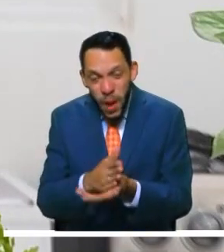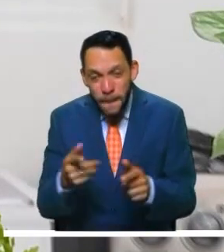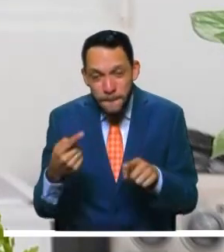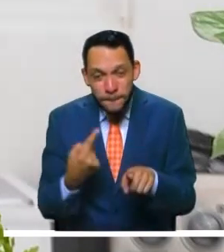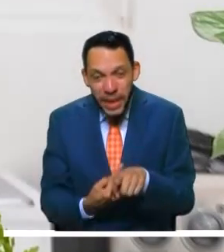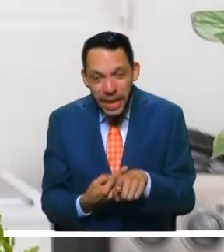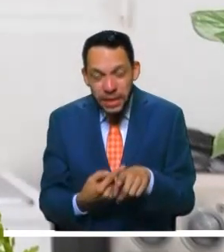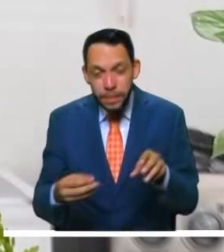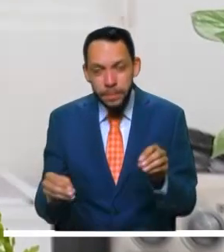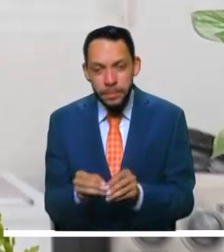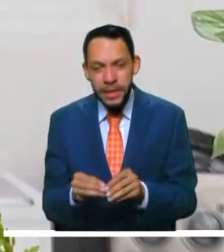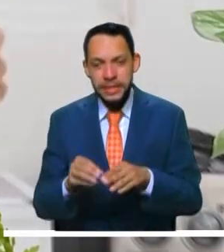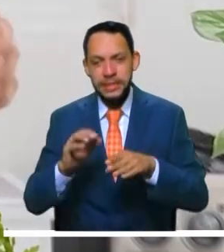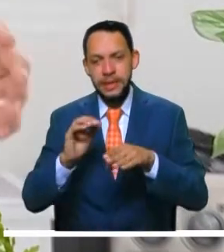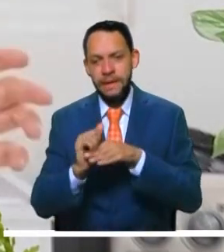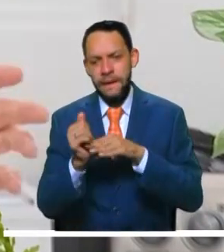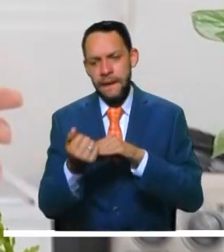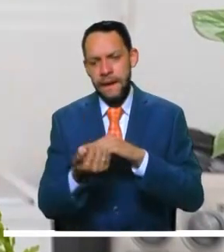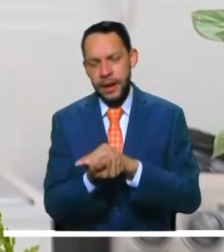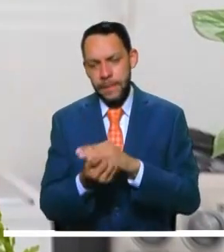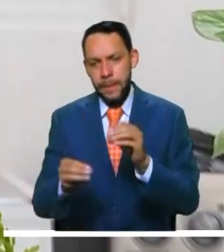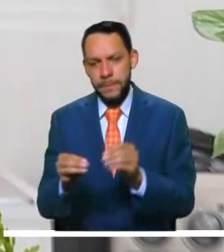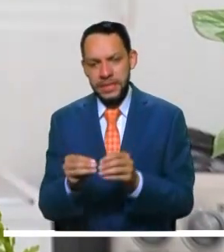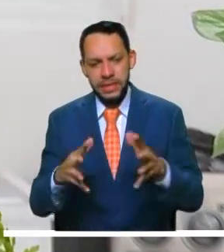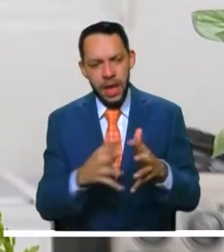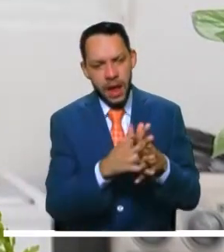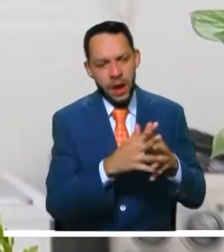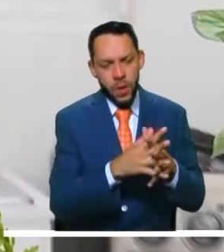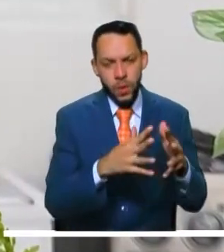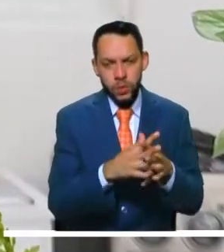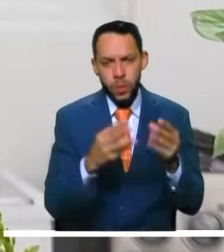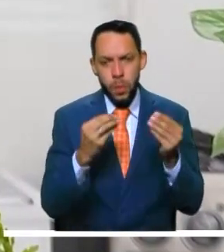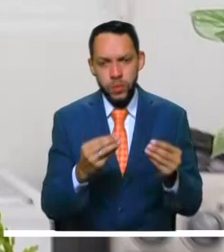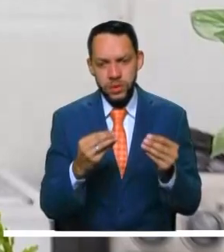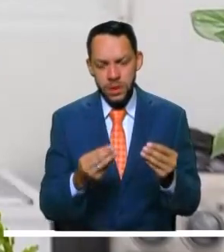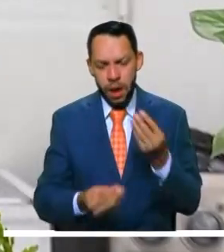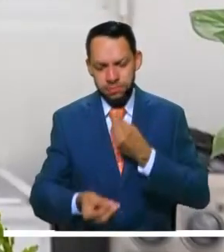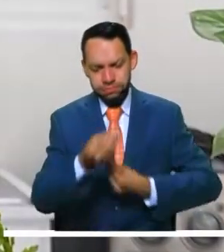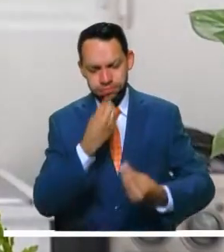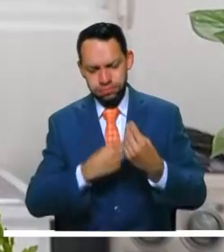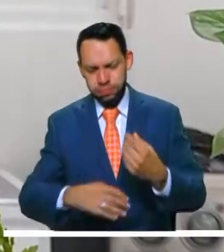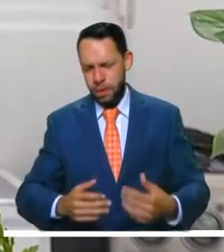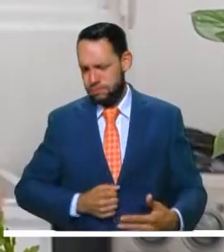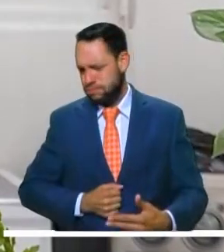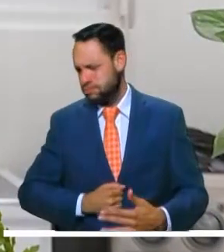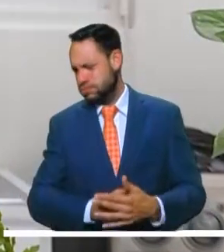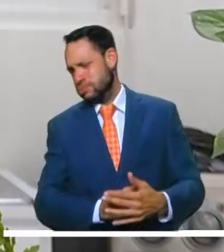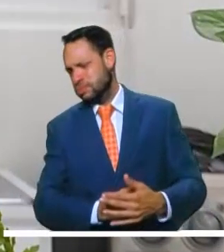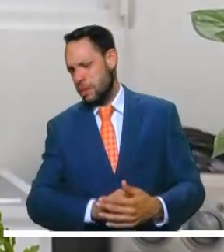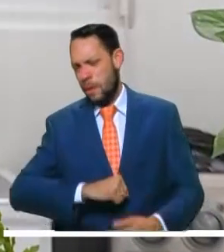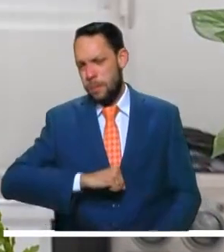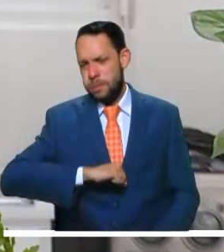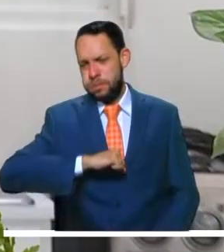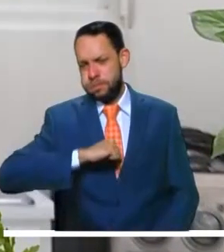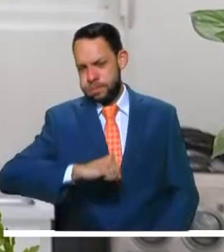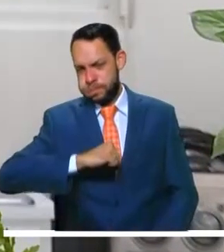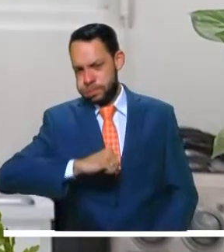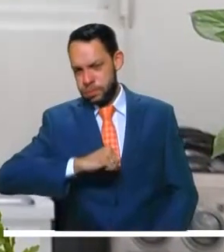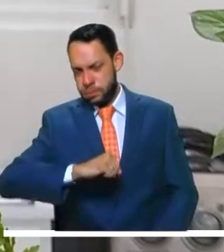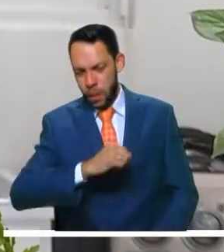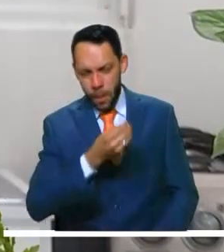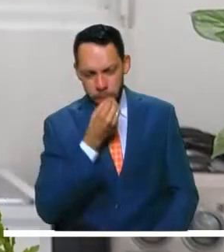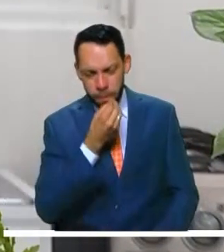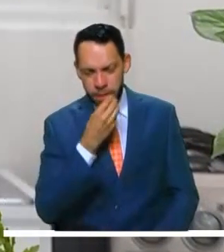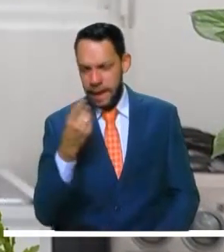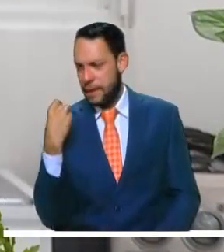arroz. Cuando yo me como toda esa cantidad de azúcares, el organismo las transforma, las